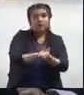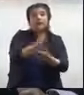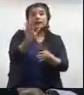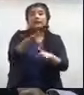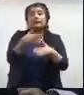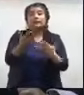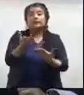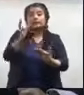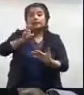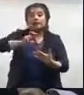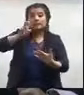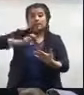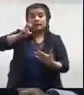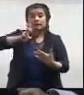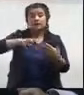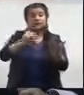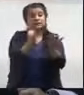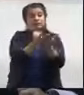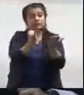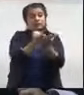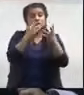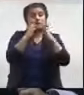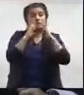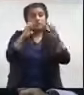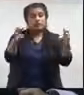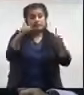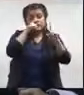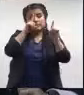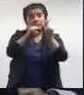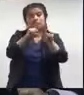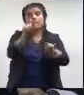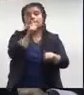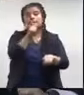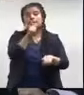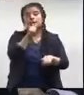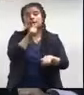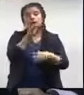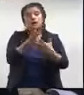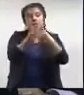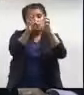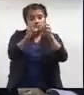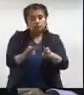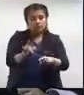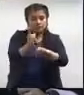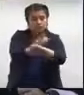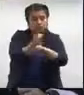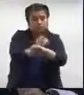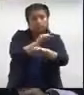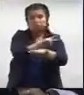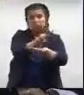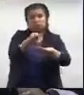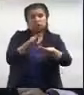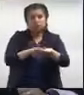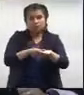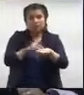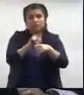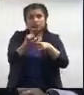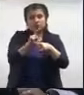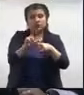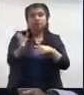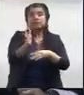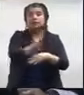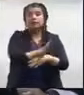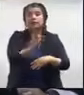requieran las entidades públicas y privadas, así como usuarios particulares.